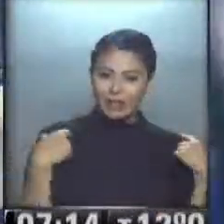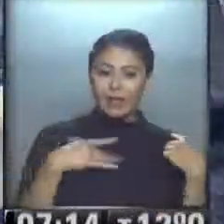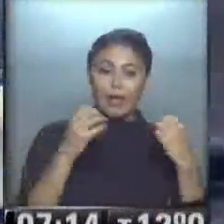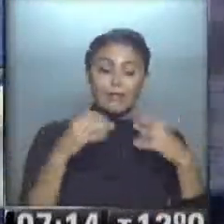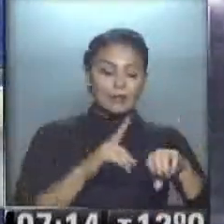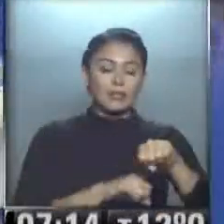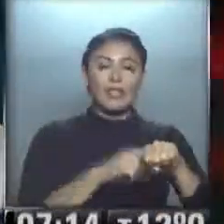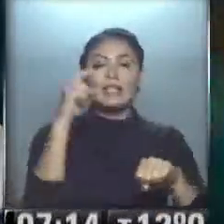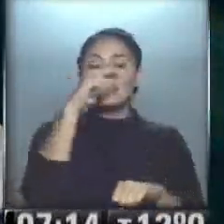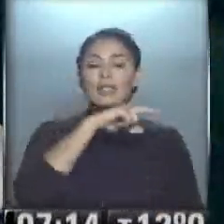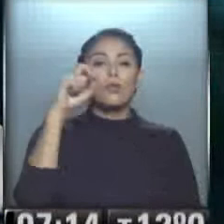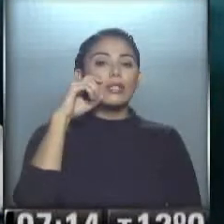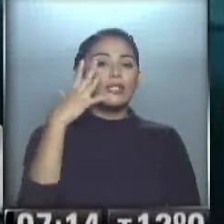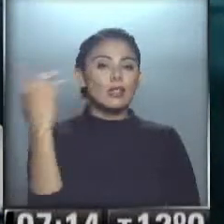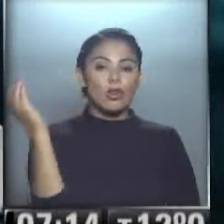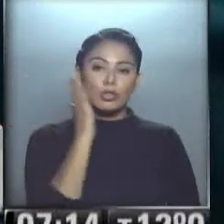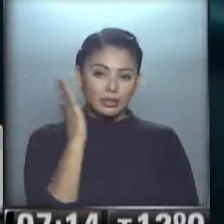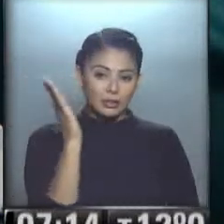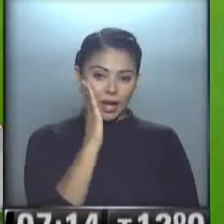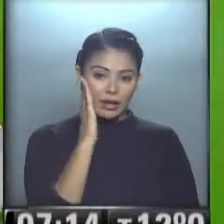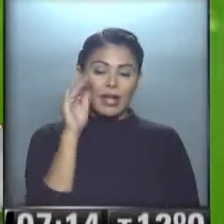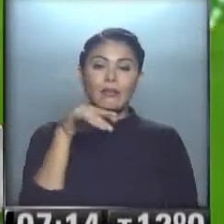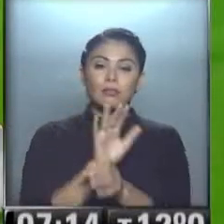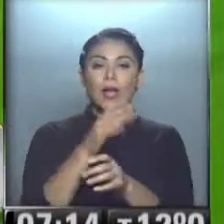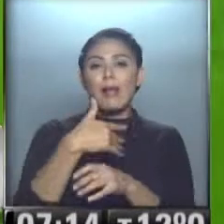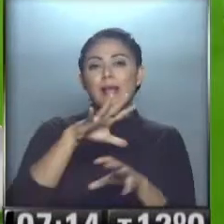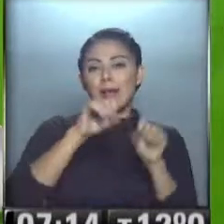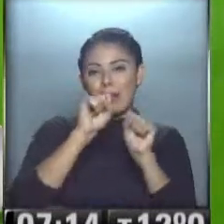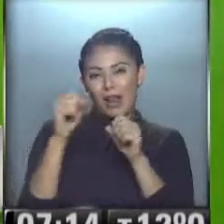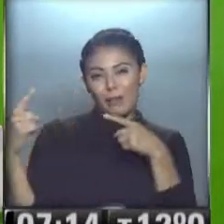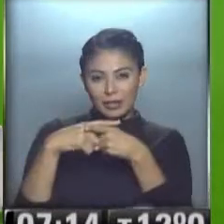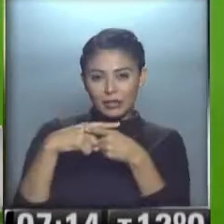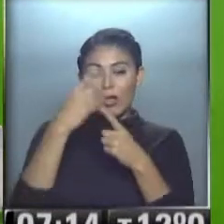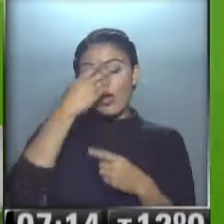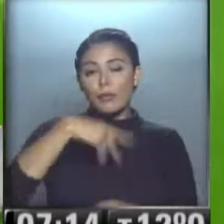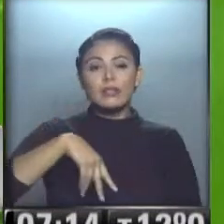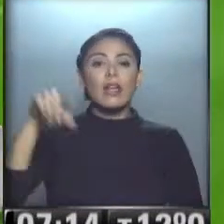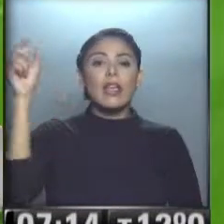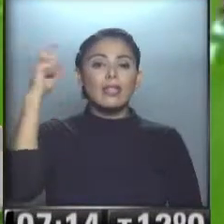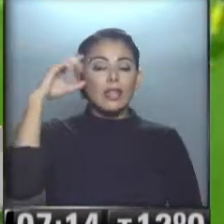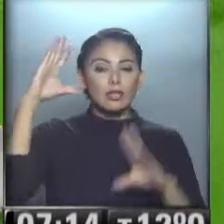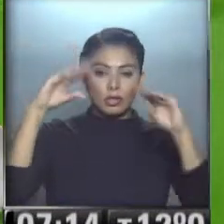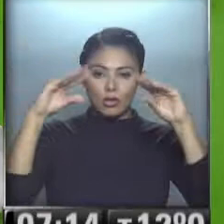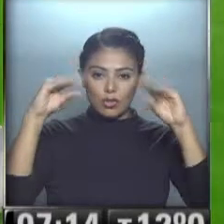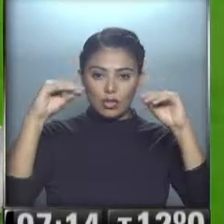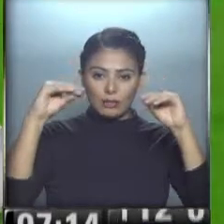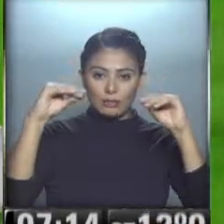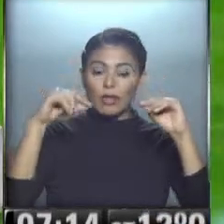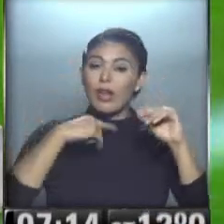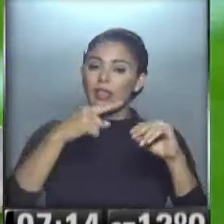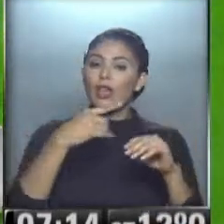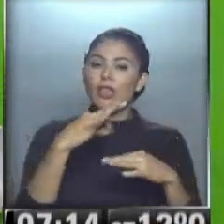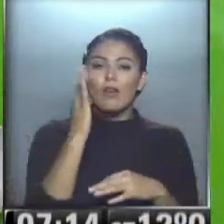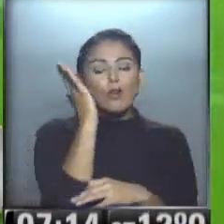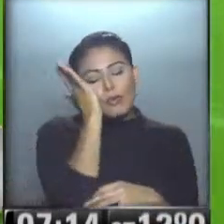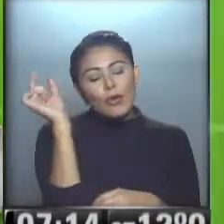las 19:45, es el que juega más temprano de los 3. Posteriormente, a las 22 horas, ya les digo que se duerman una siesta